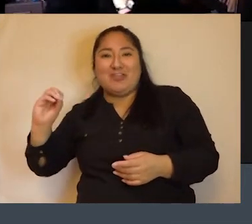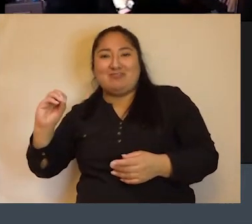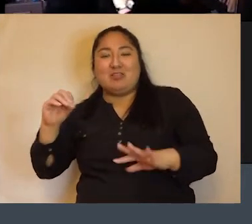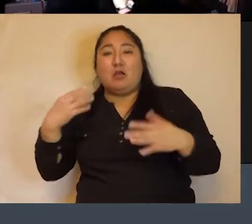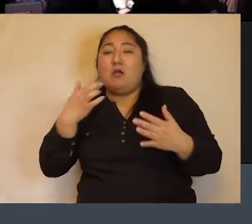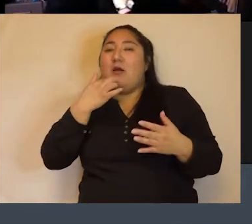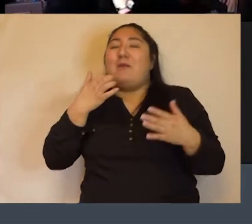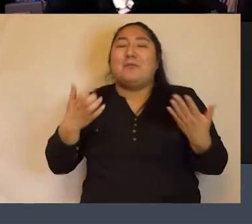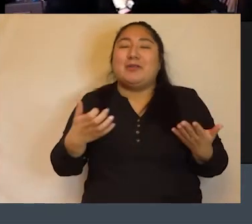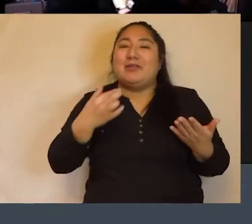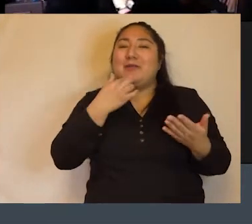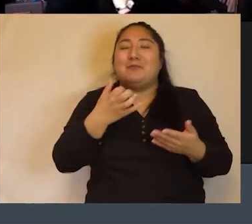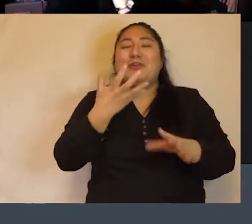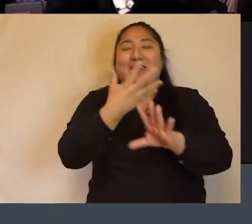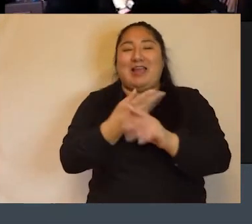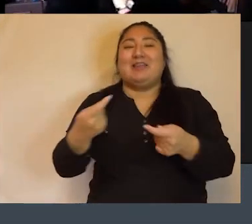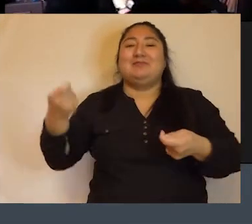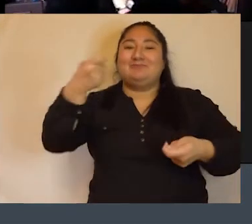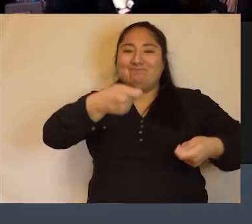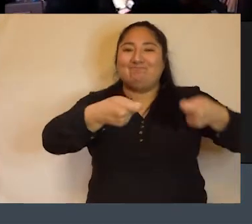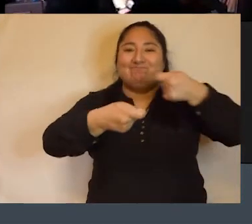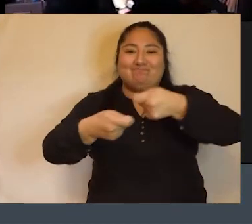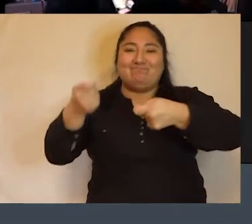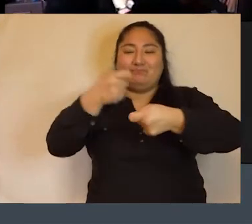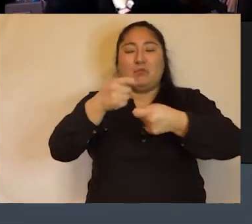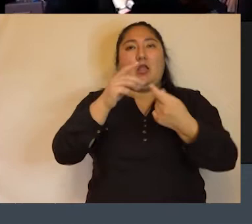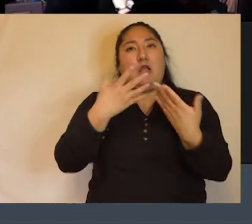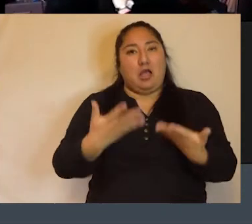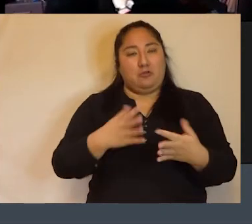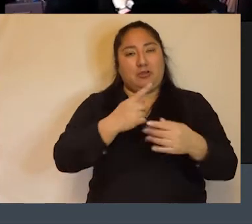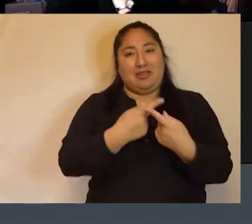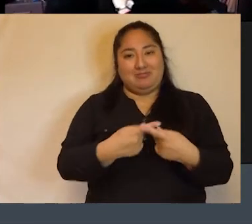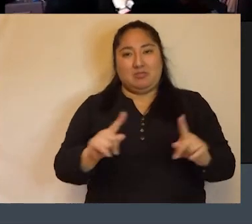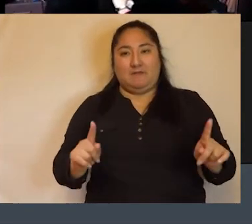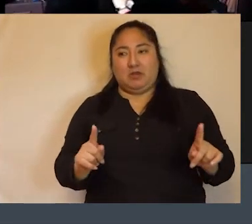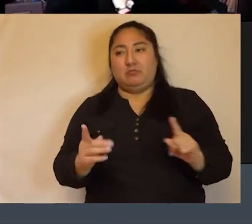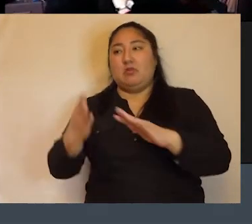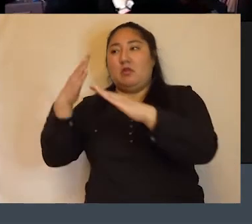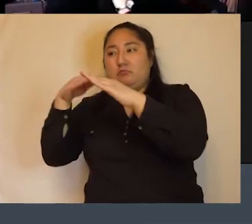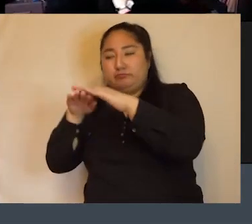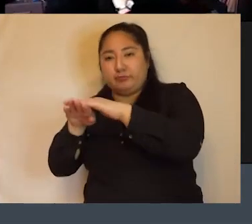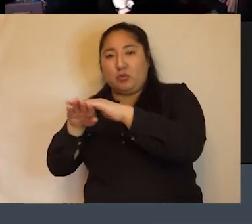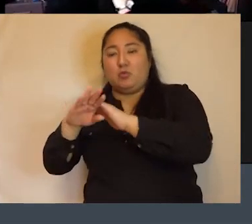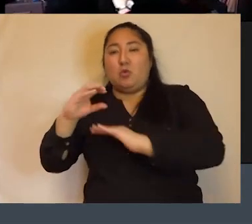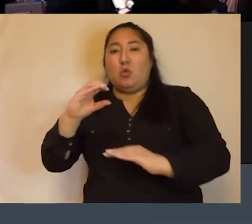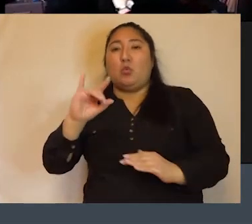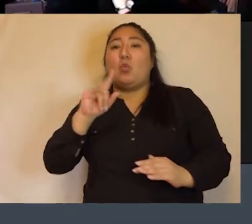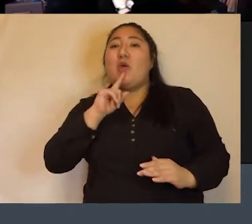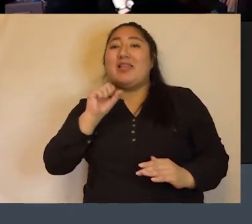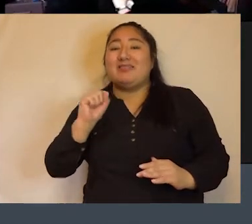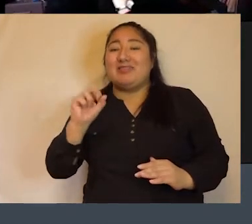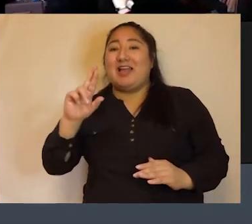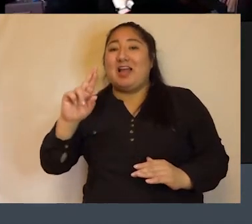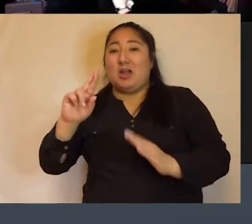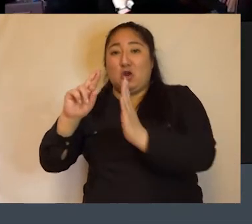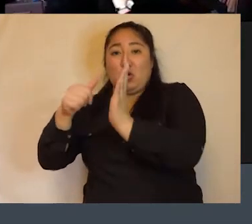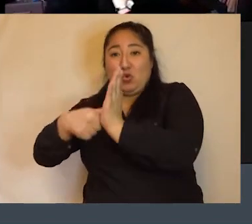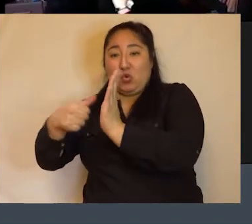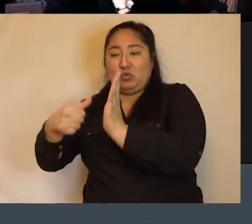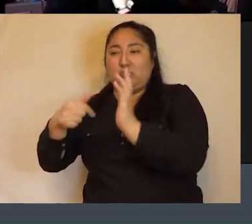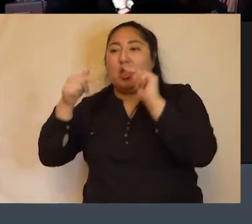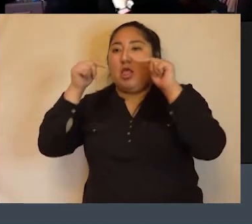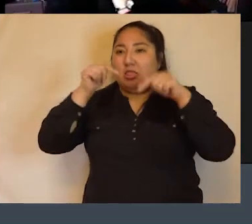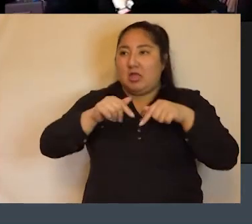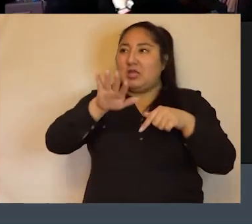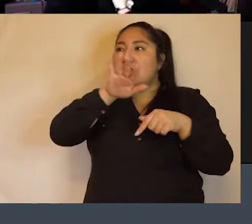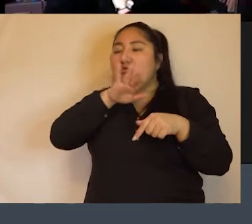pasan. ¿Por qué? Porque son inversiones, ¿ya? En cambio, si lo ponen en una cuenta RUT porque quieren ocuparlo de aquí